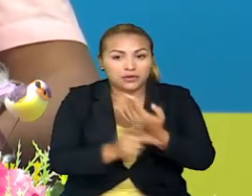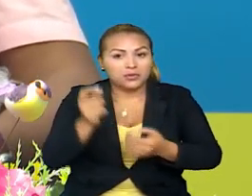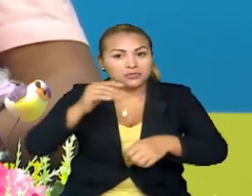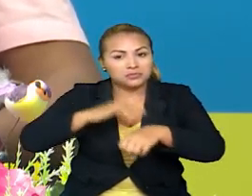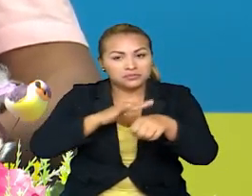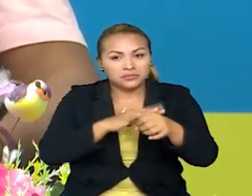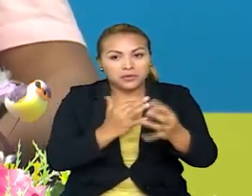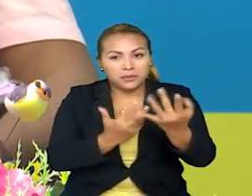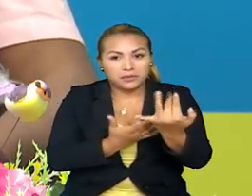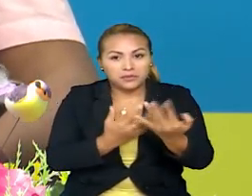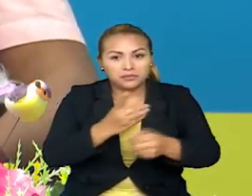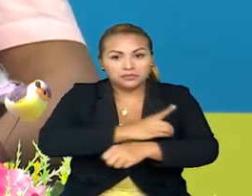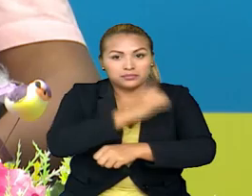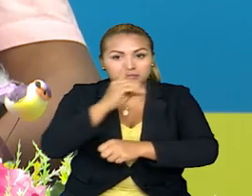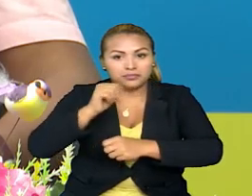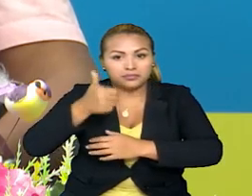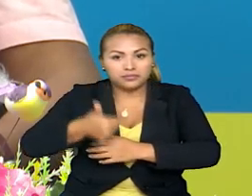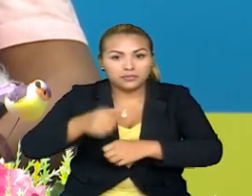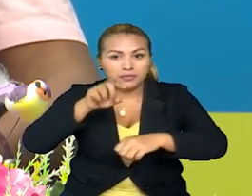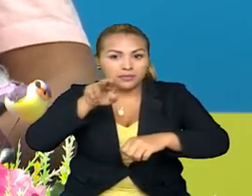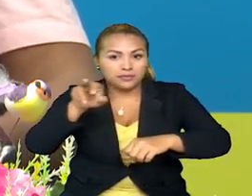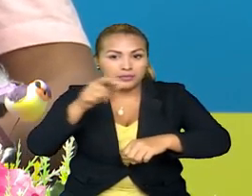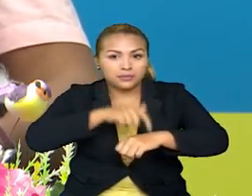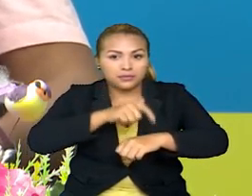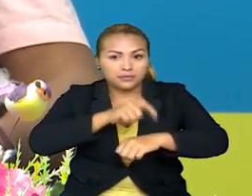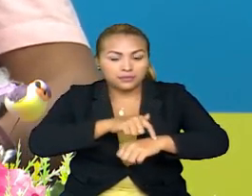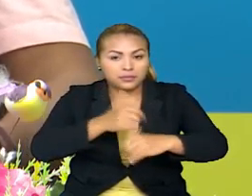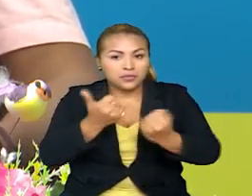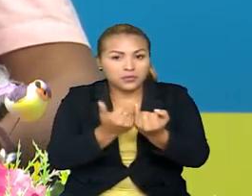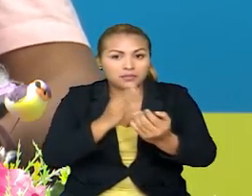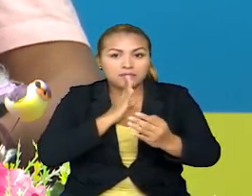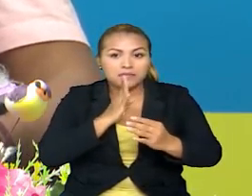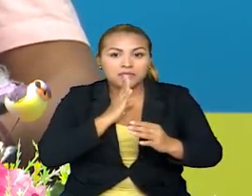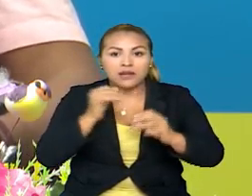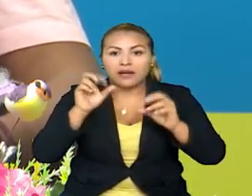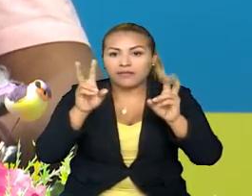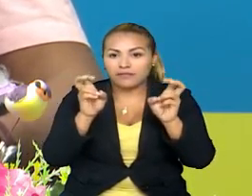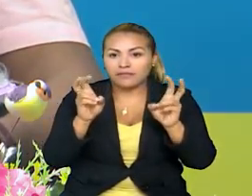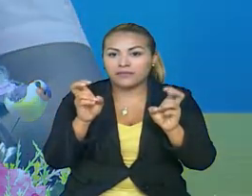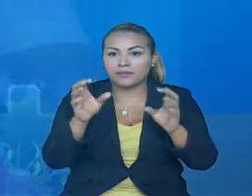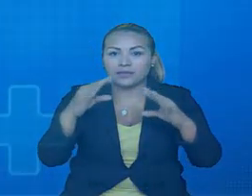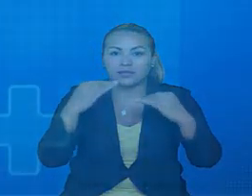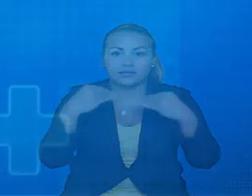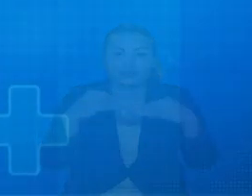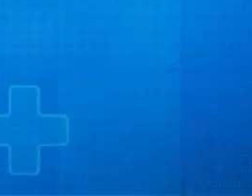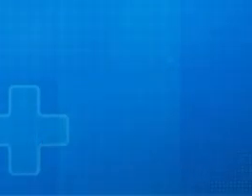de mañana a esta misma hora para seguir hablando sobre temas de salud